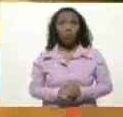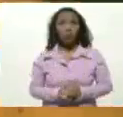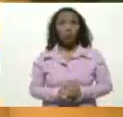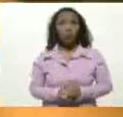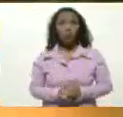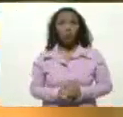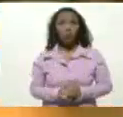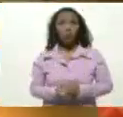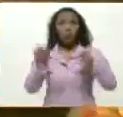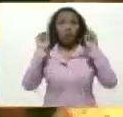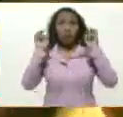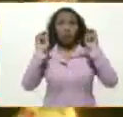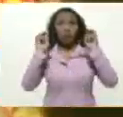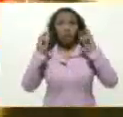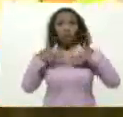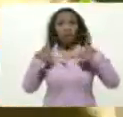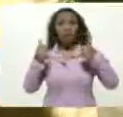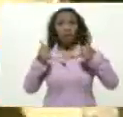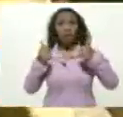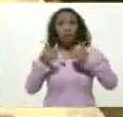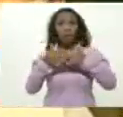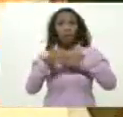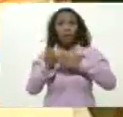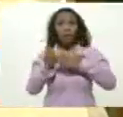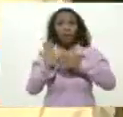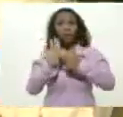Al área de salud.